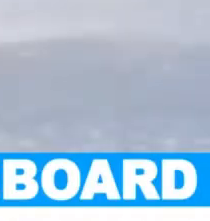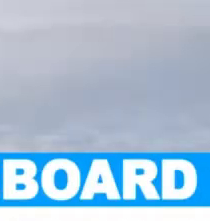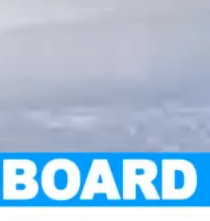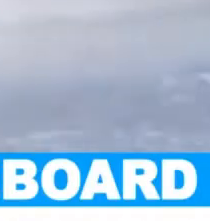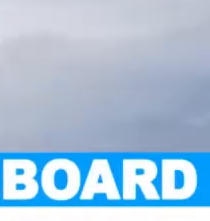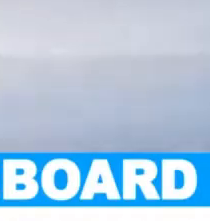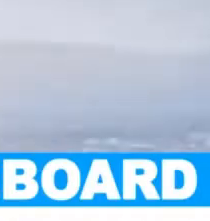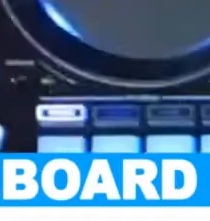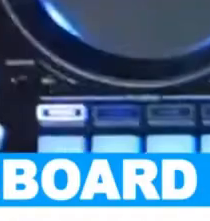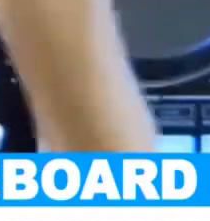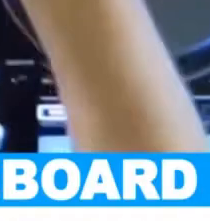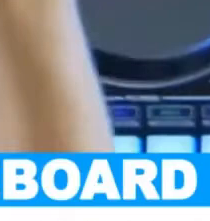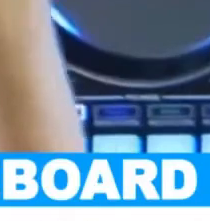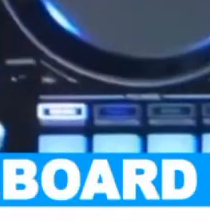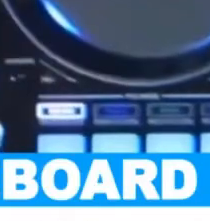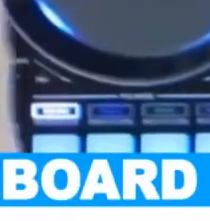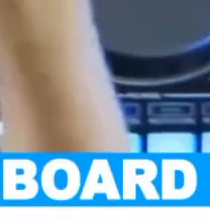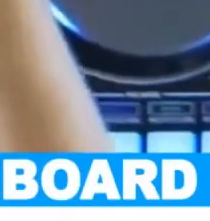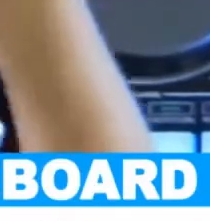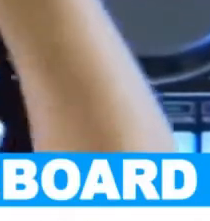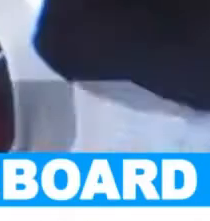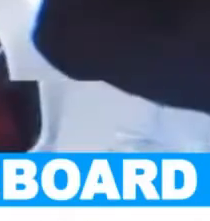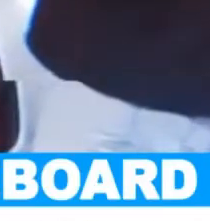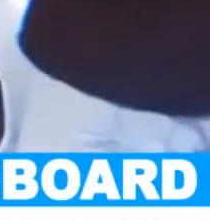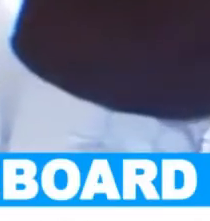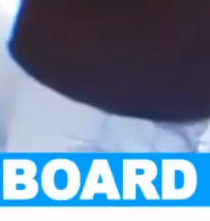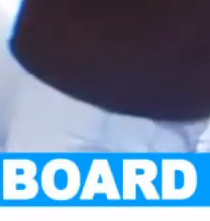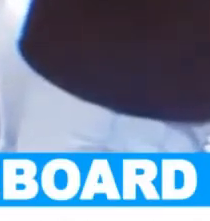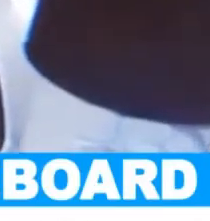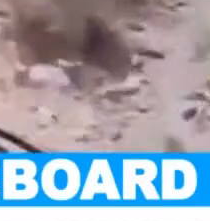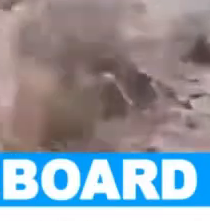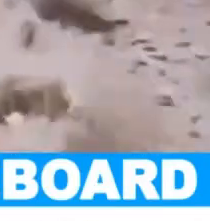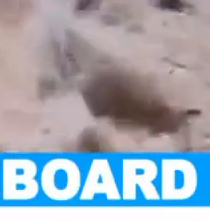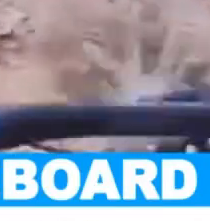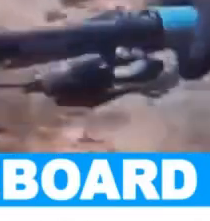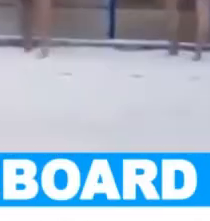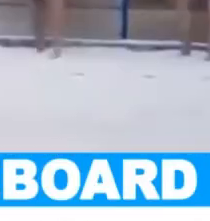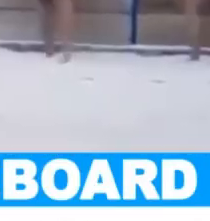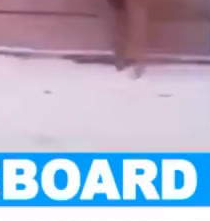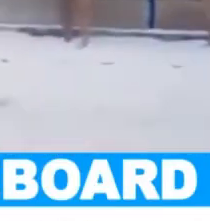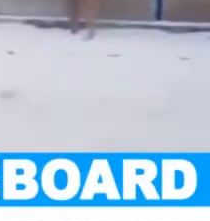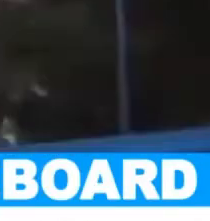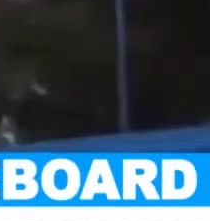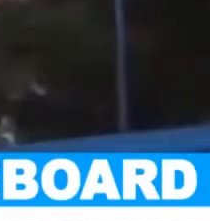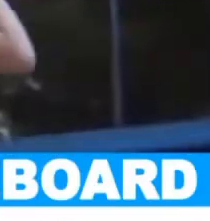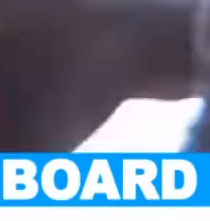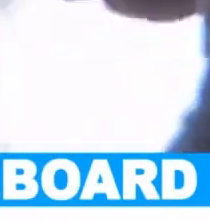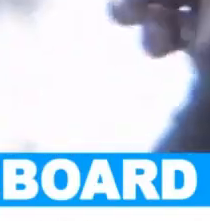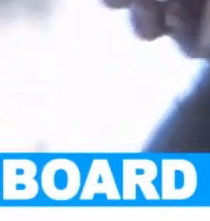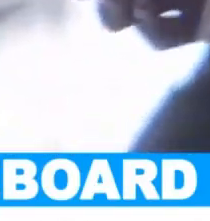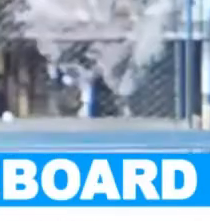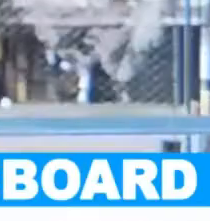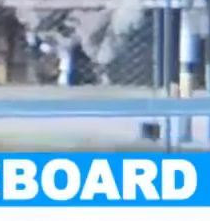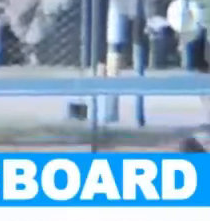de MTV Club Miramar, torneo de voleibol playa y muchas sorpresas más. Invitan.